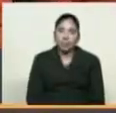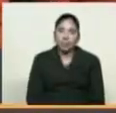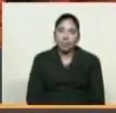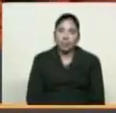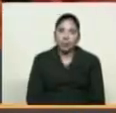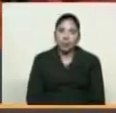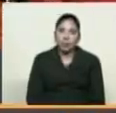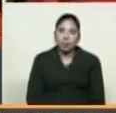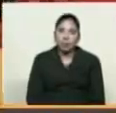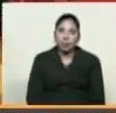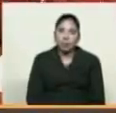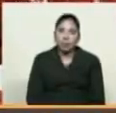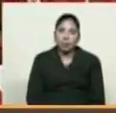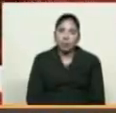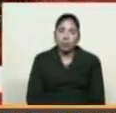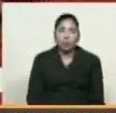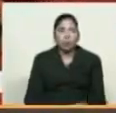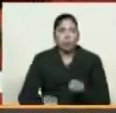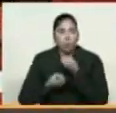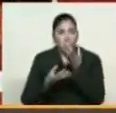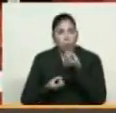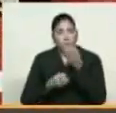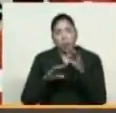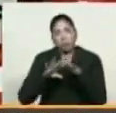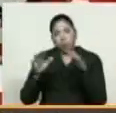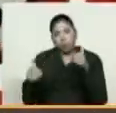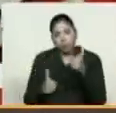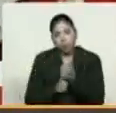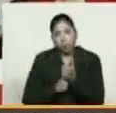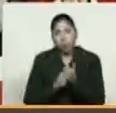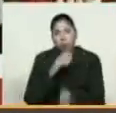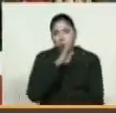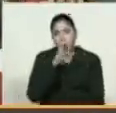entonces ustedes declaraciones del primer vicepresidente del Partido Socialista Unido de Venezuela, Diosdado Cabello.